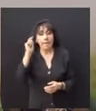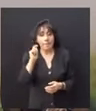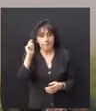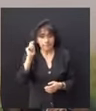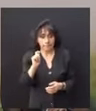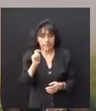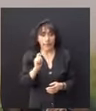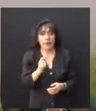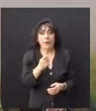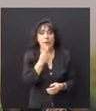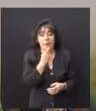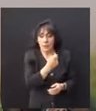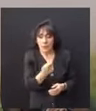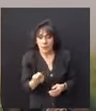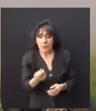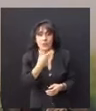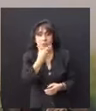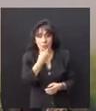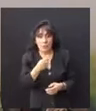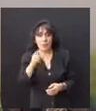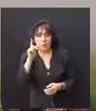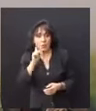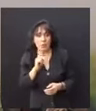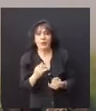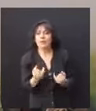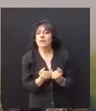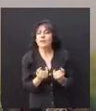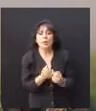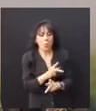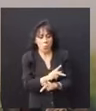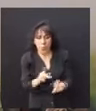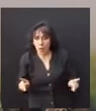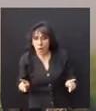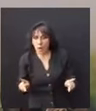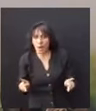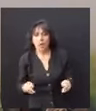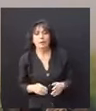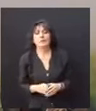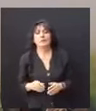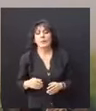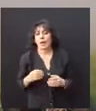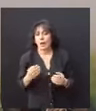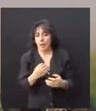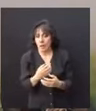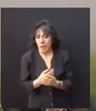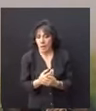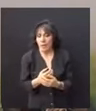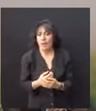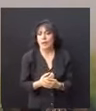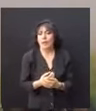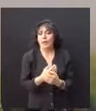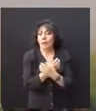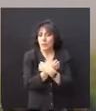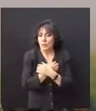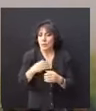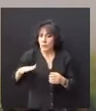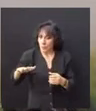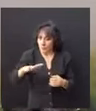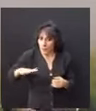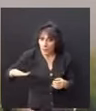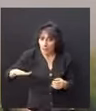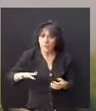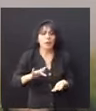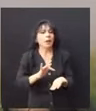escuela pública. Una pequeña beca que ayude en útiles, uniformes escolares, el